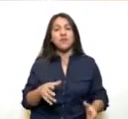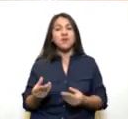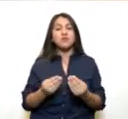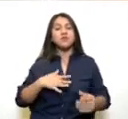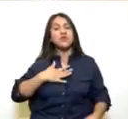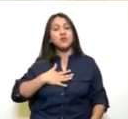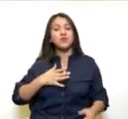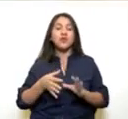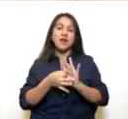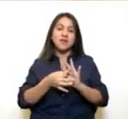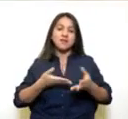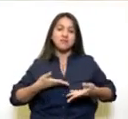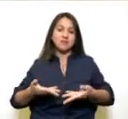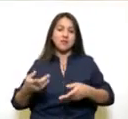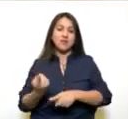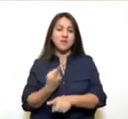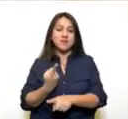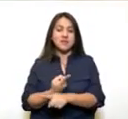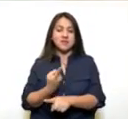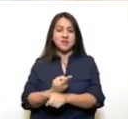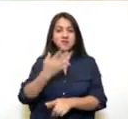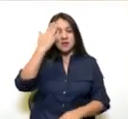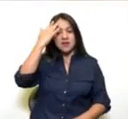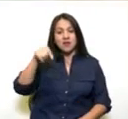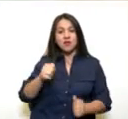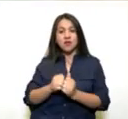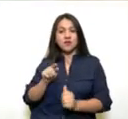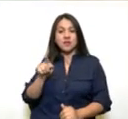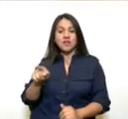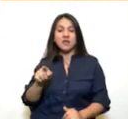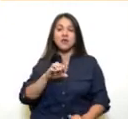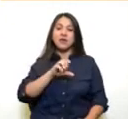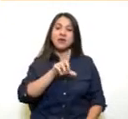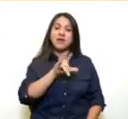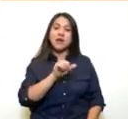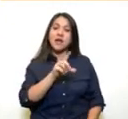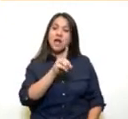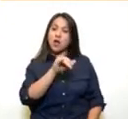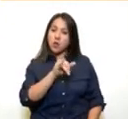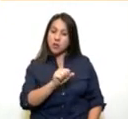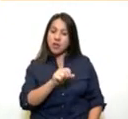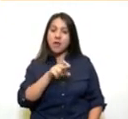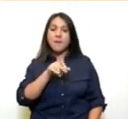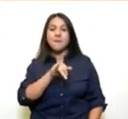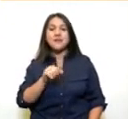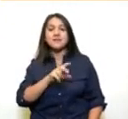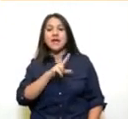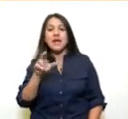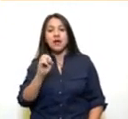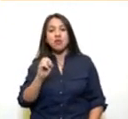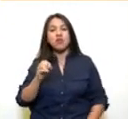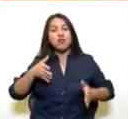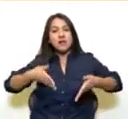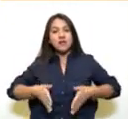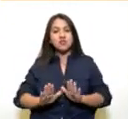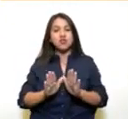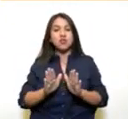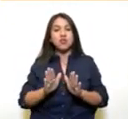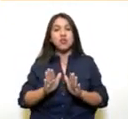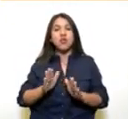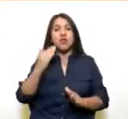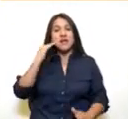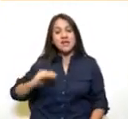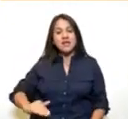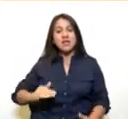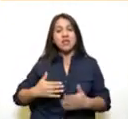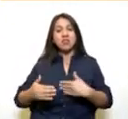en esta conversación continuo claudia pizarro nació tengo entendido paso de una parte de su infancia